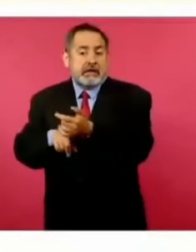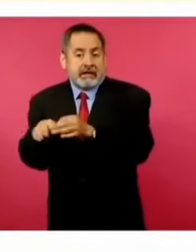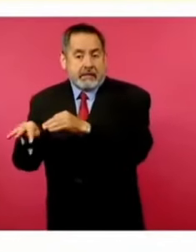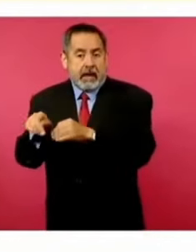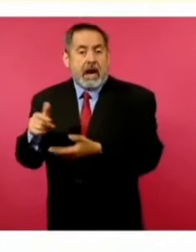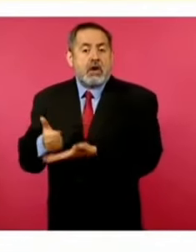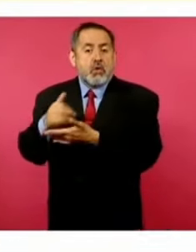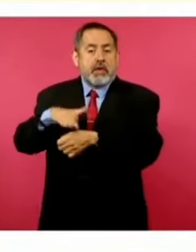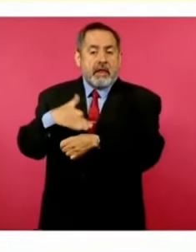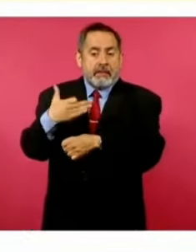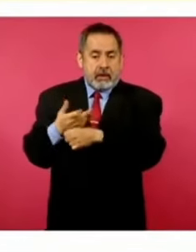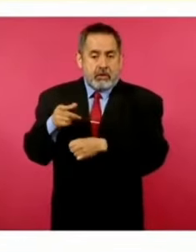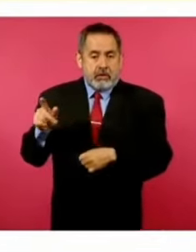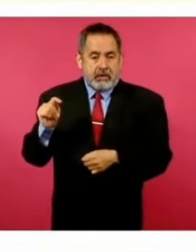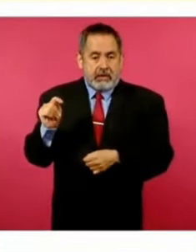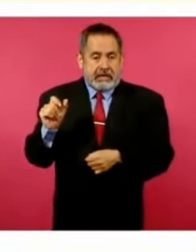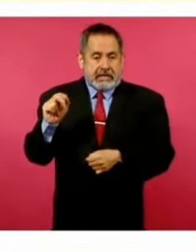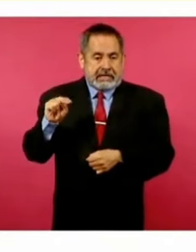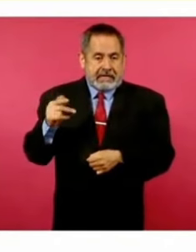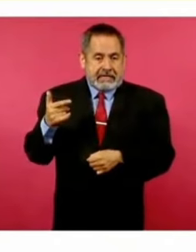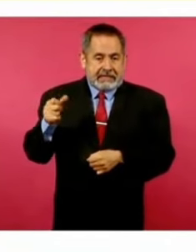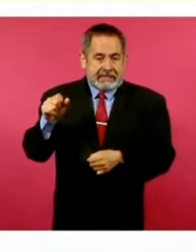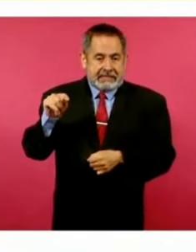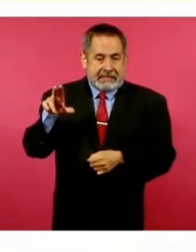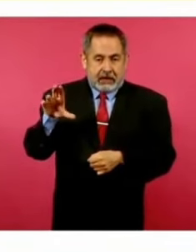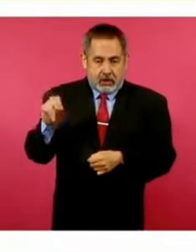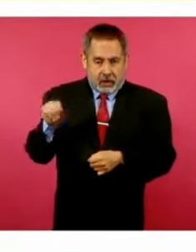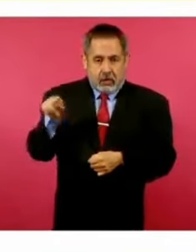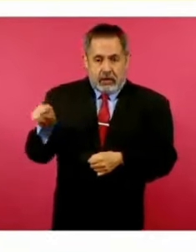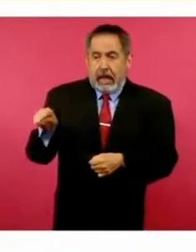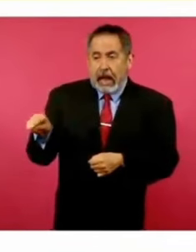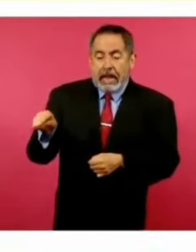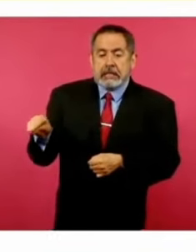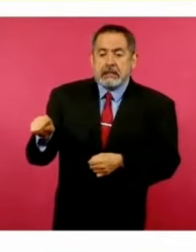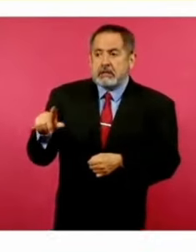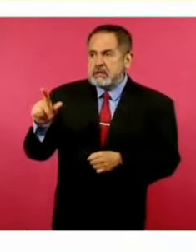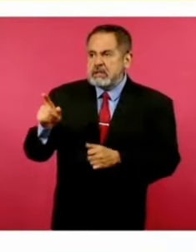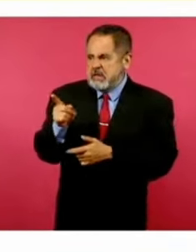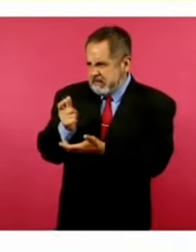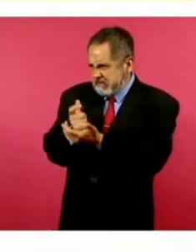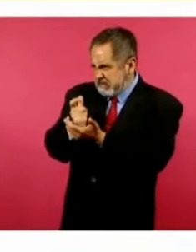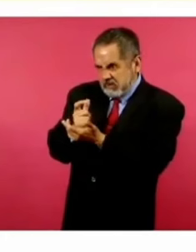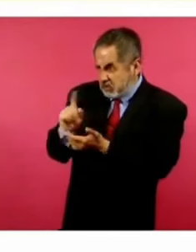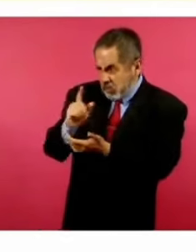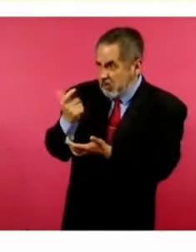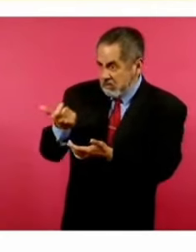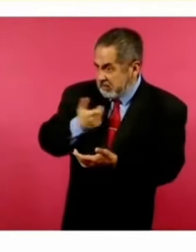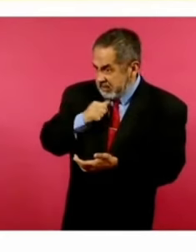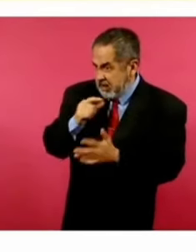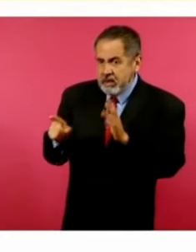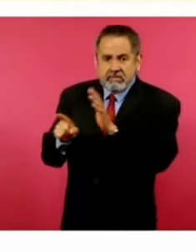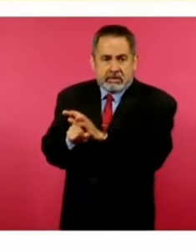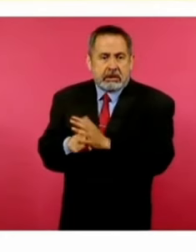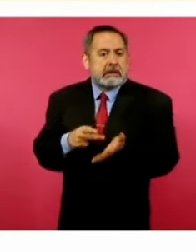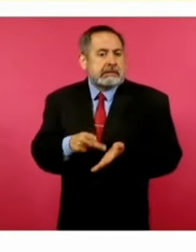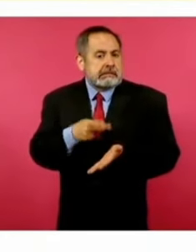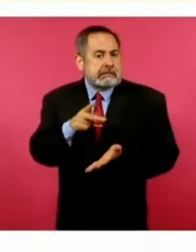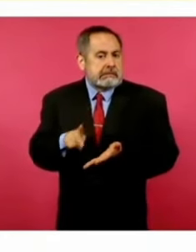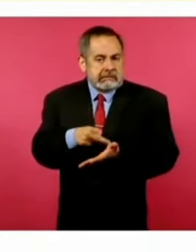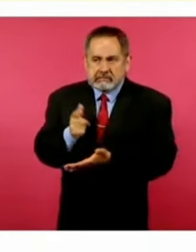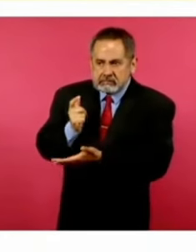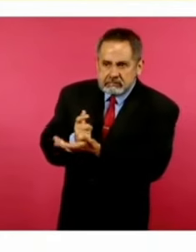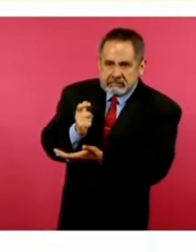ayuntamiento de tianquistengo Estado de México esto esos hechos ocurrieron de manera reiterada entre diciembre del